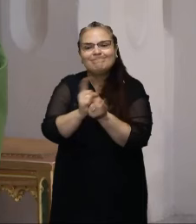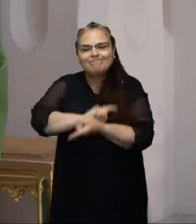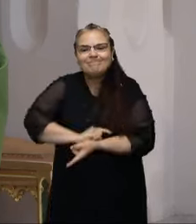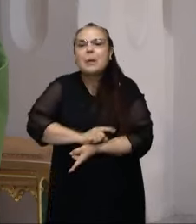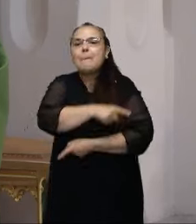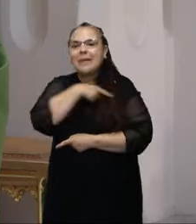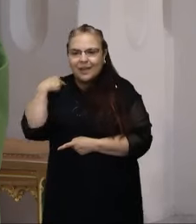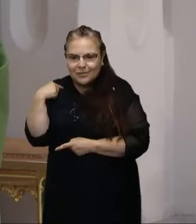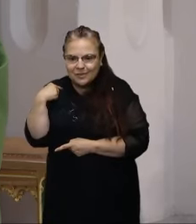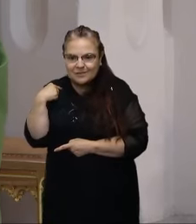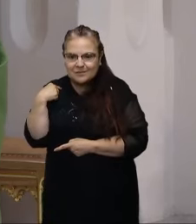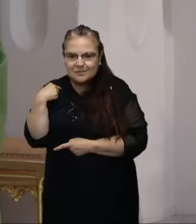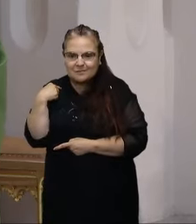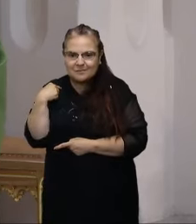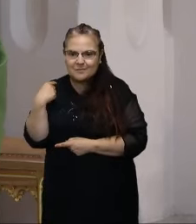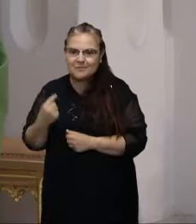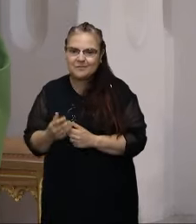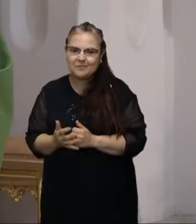pecadores».